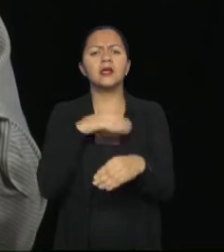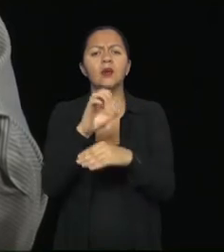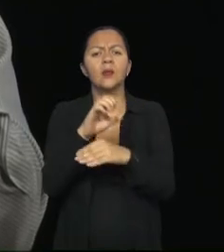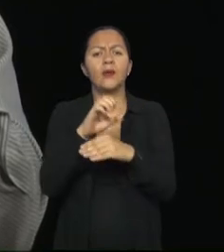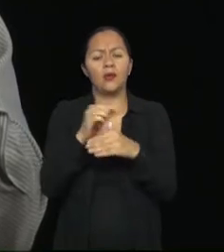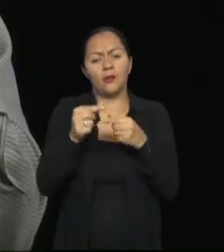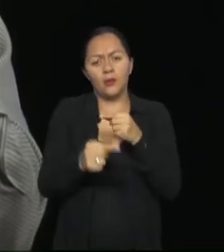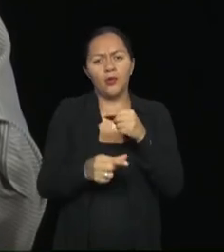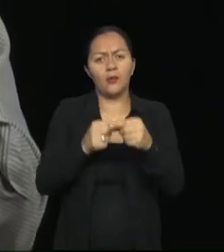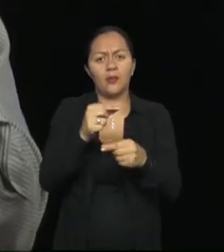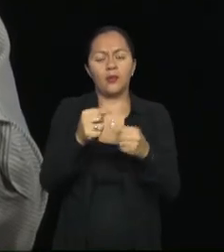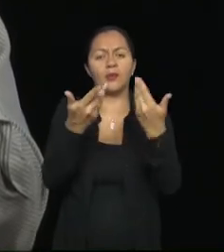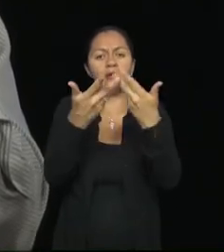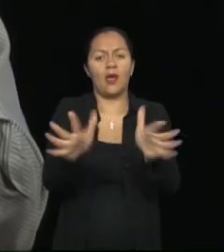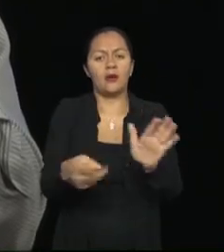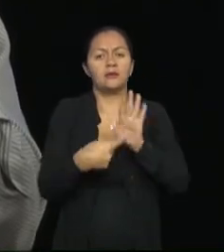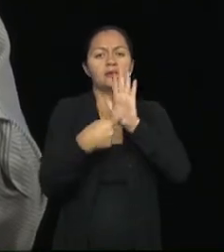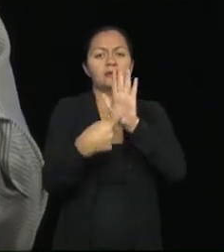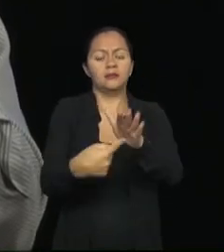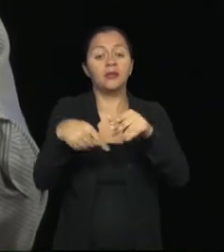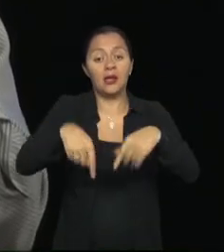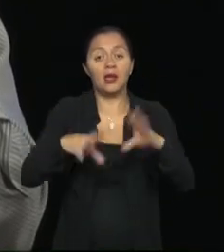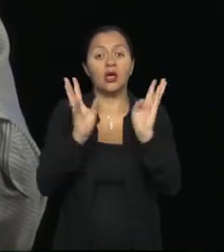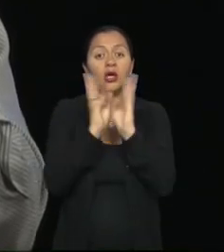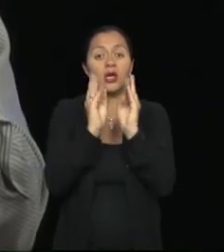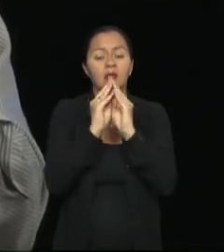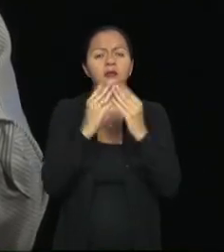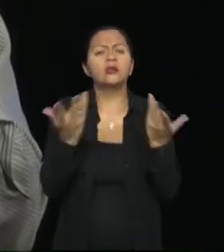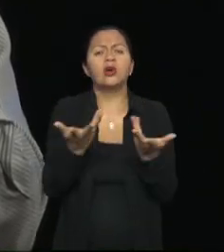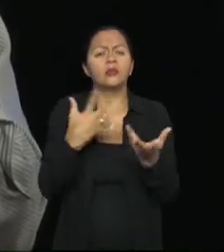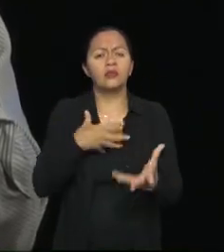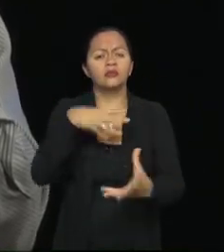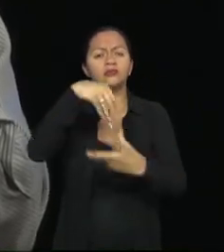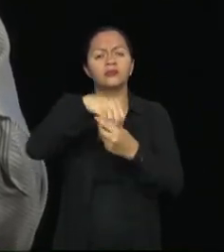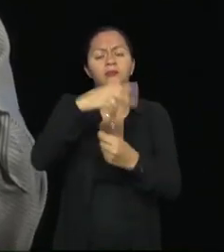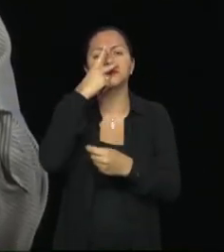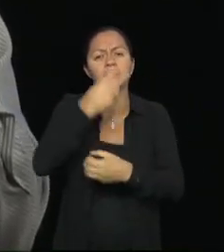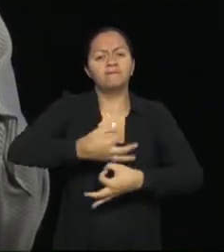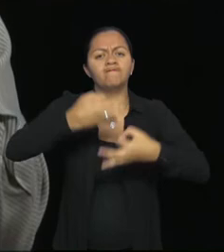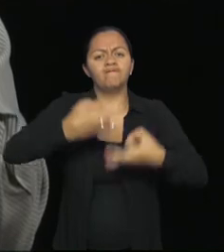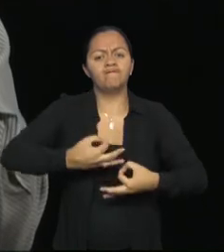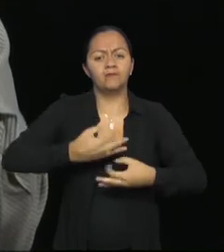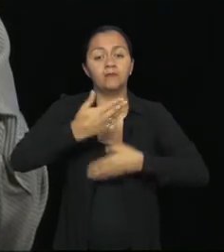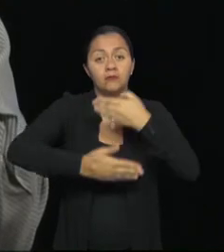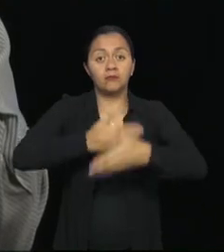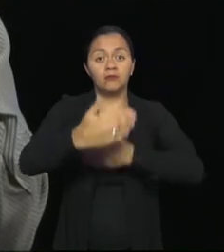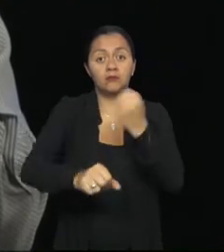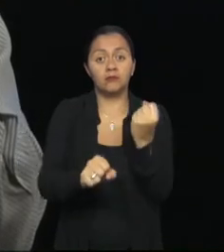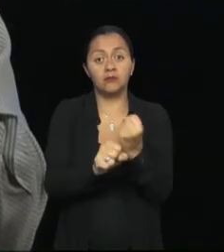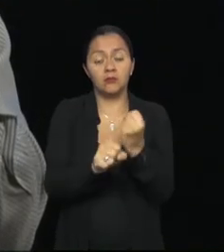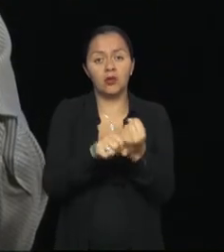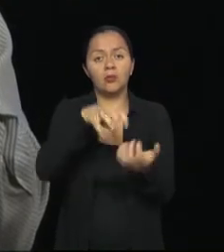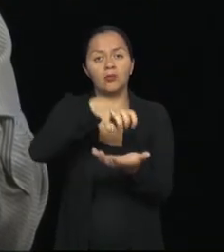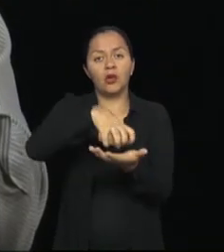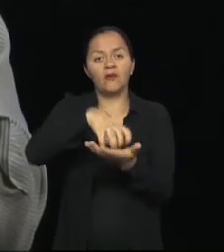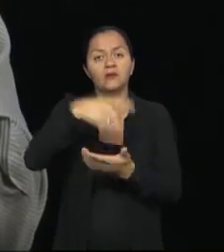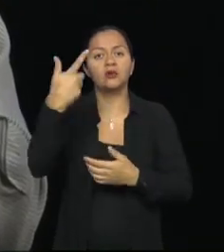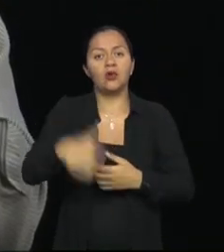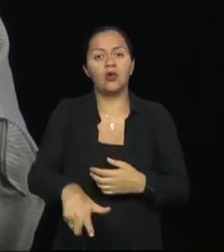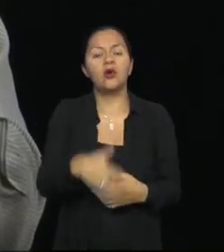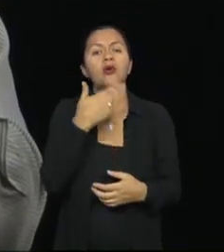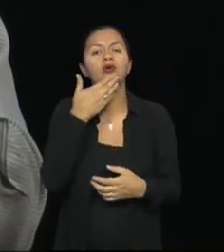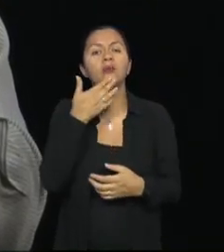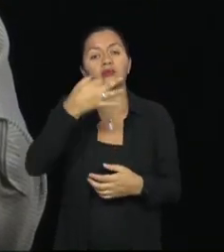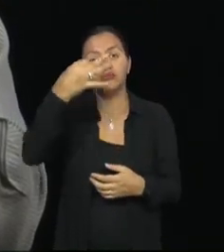tendría en demostrar en este congreso principalmente sobre la efectividad que tú nos comentabas en la provincia de Loja, que ha